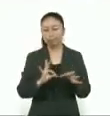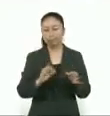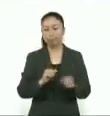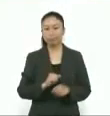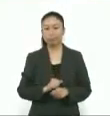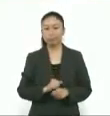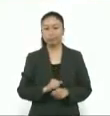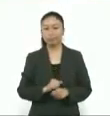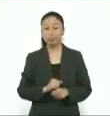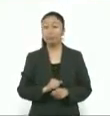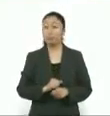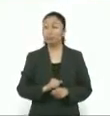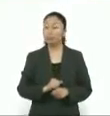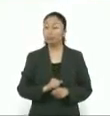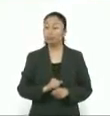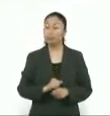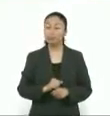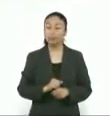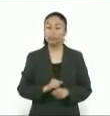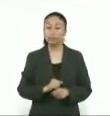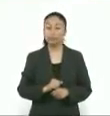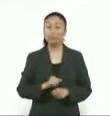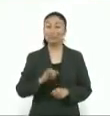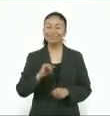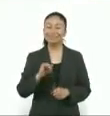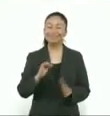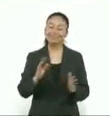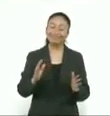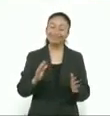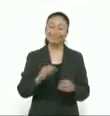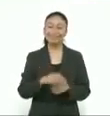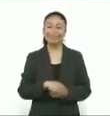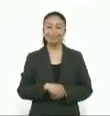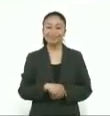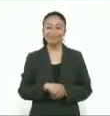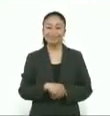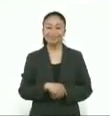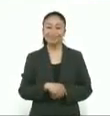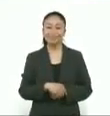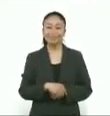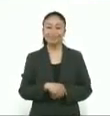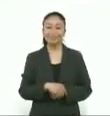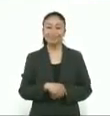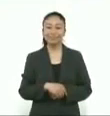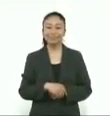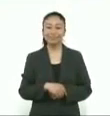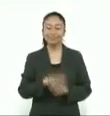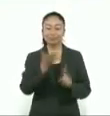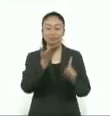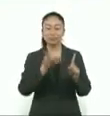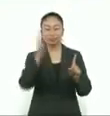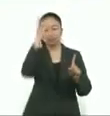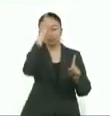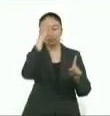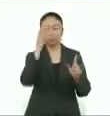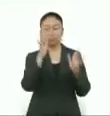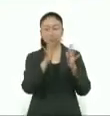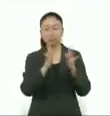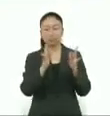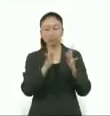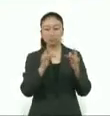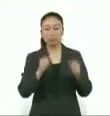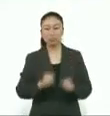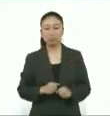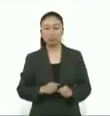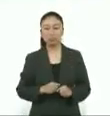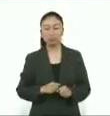Ah, sí, sí, mi amor. Decía un filósofo francés